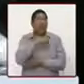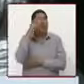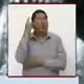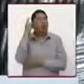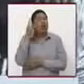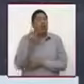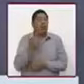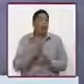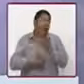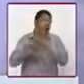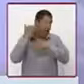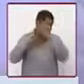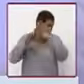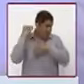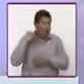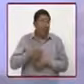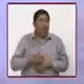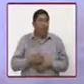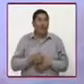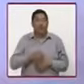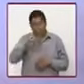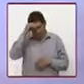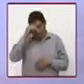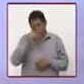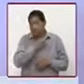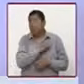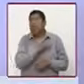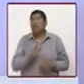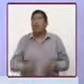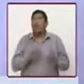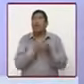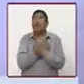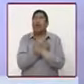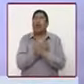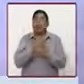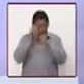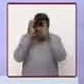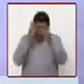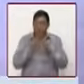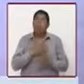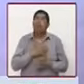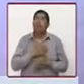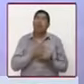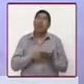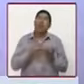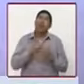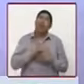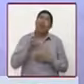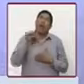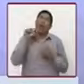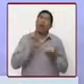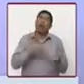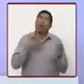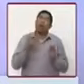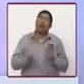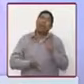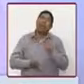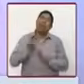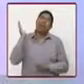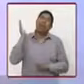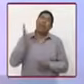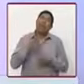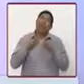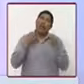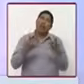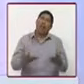Bolivia desde antaño. Señor amado, dice Padre mío, a esta alma que ha fallecido, llévale, pues,